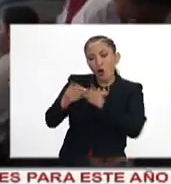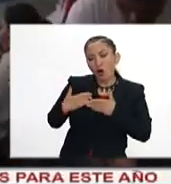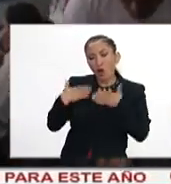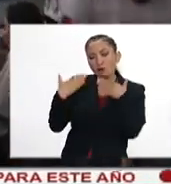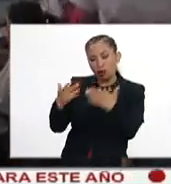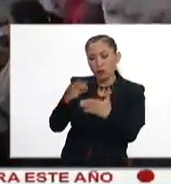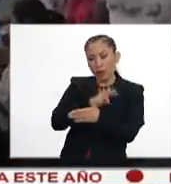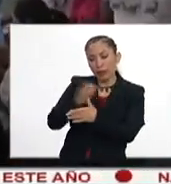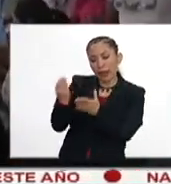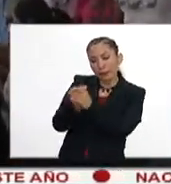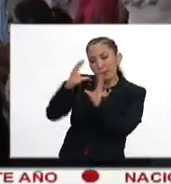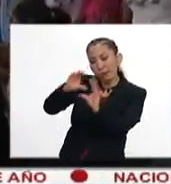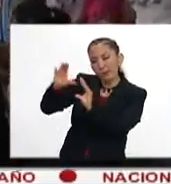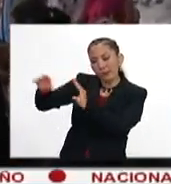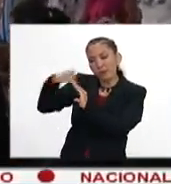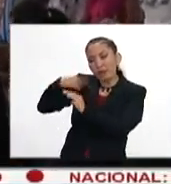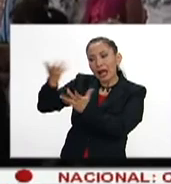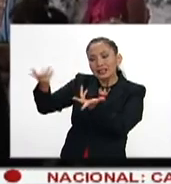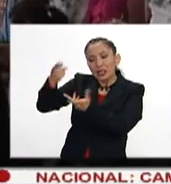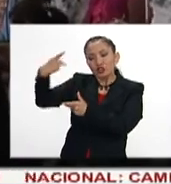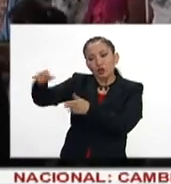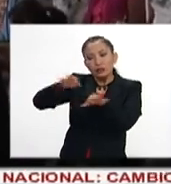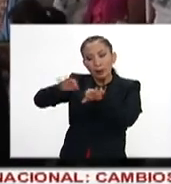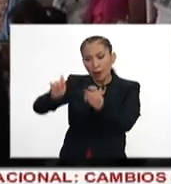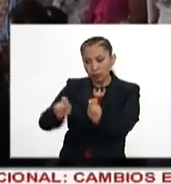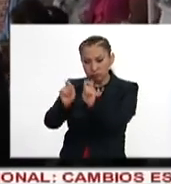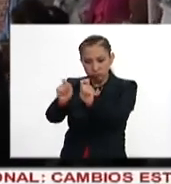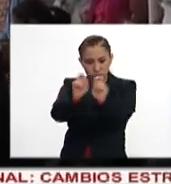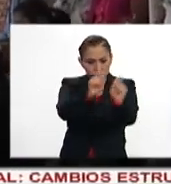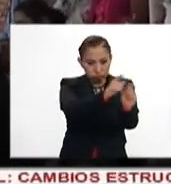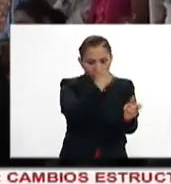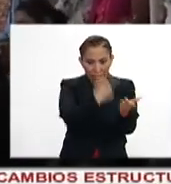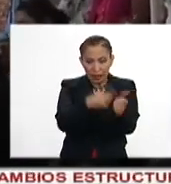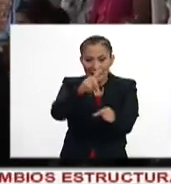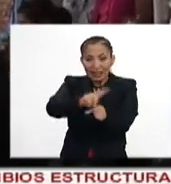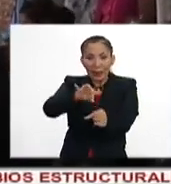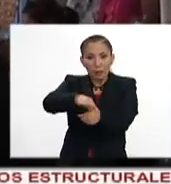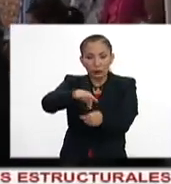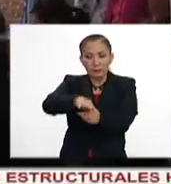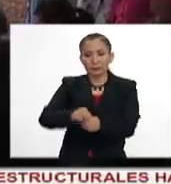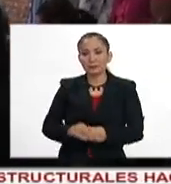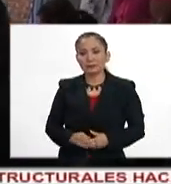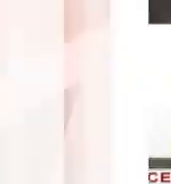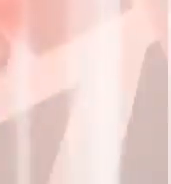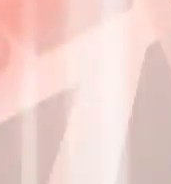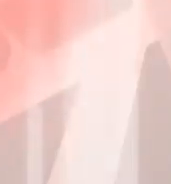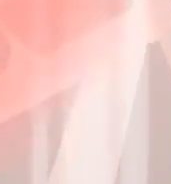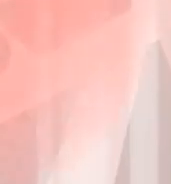confianza y serán capacitados para realizar las tareas que se les encomiende el día de las votaciones.